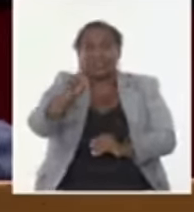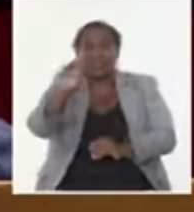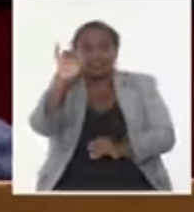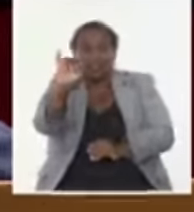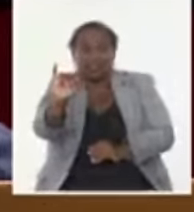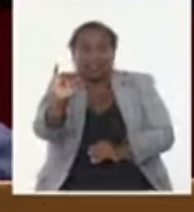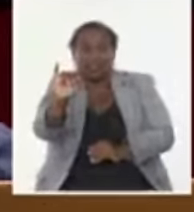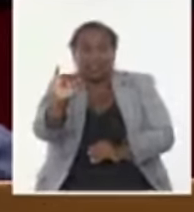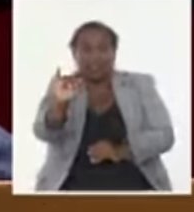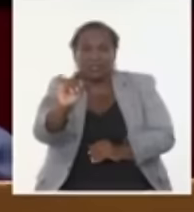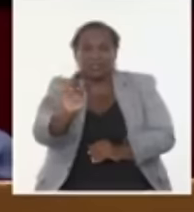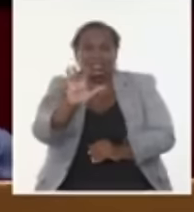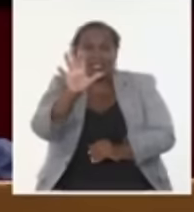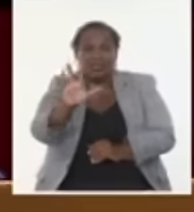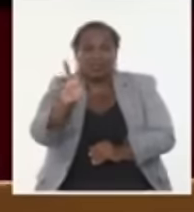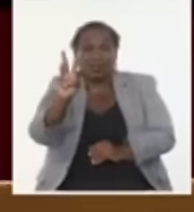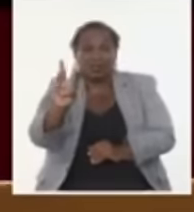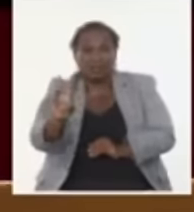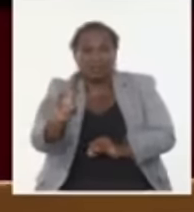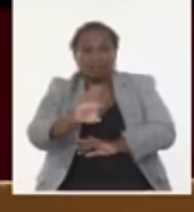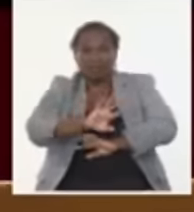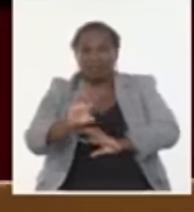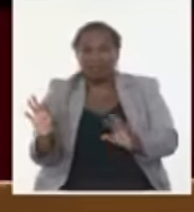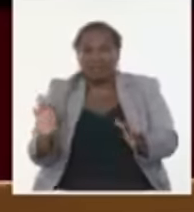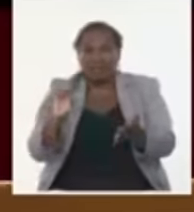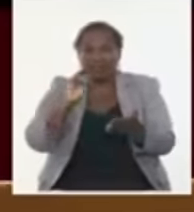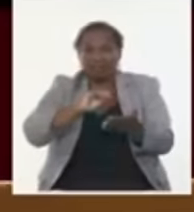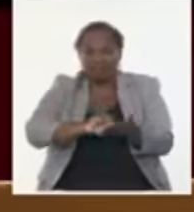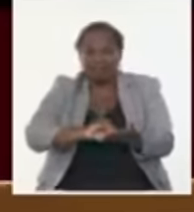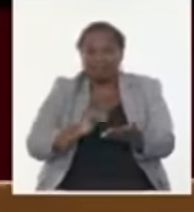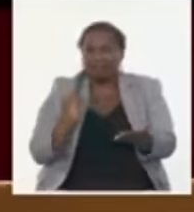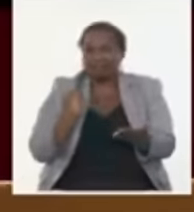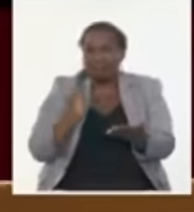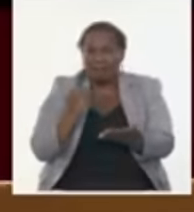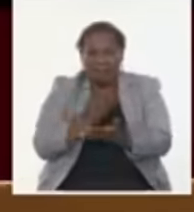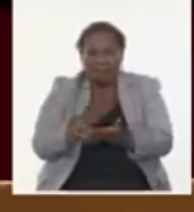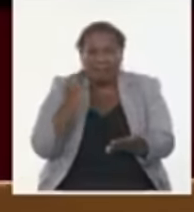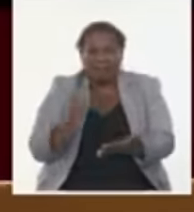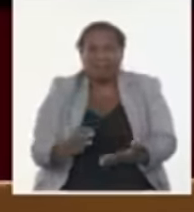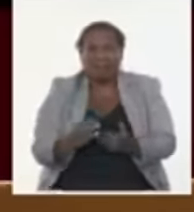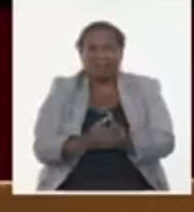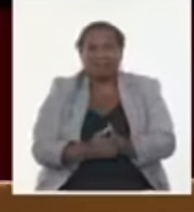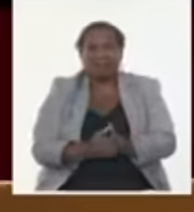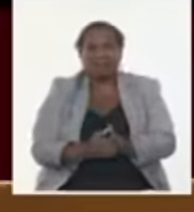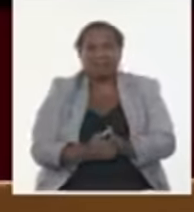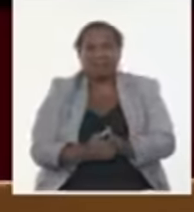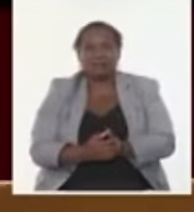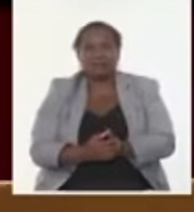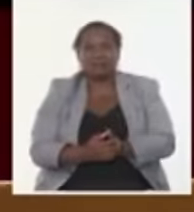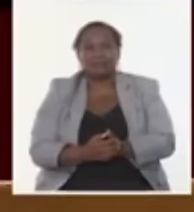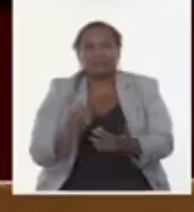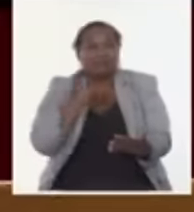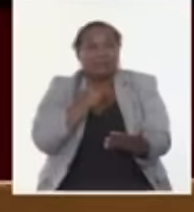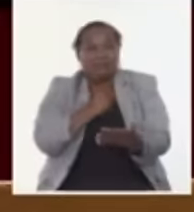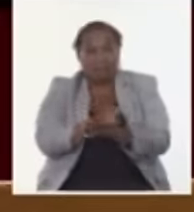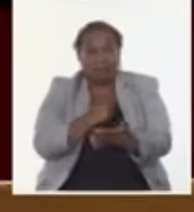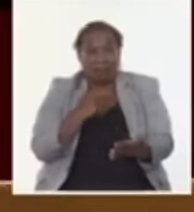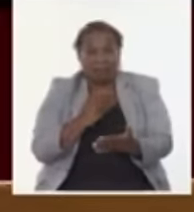de ellas 53 están totalmente implementadas. Están aprobadas